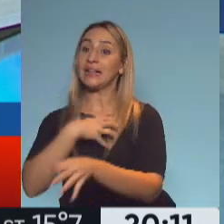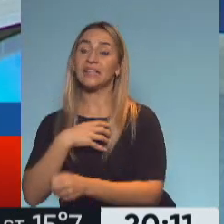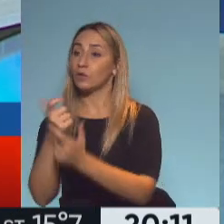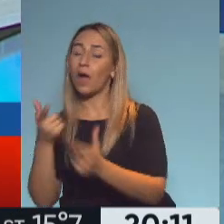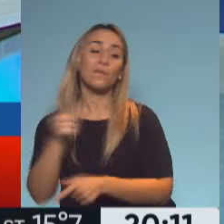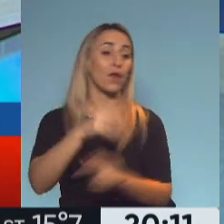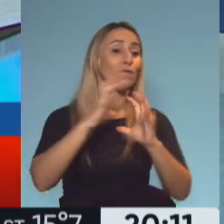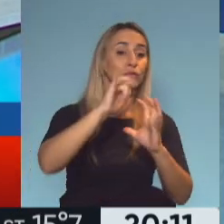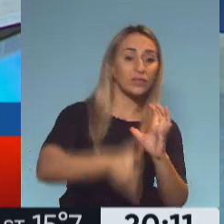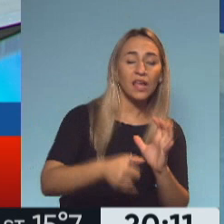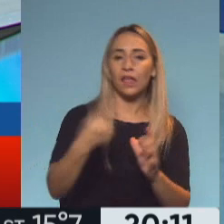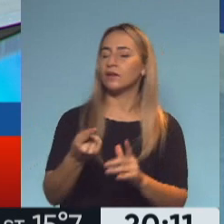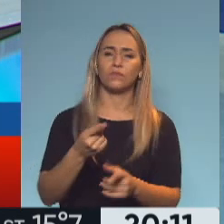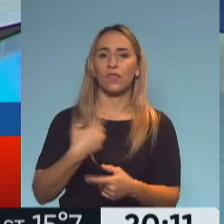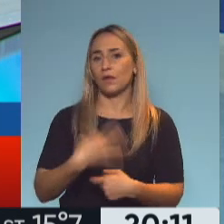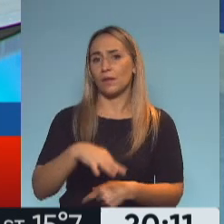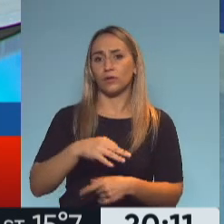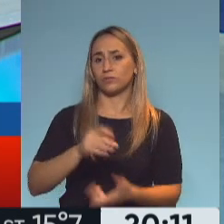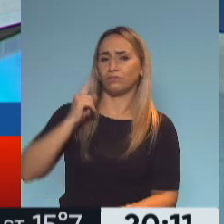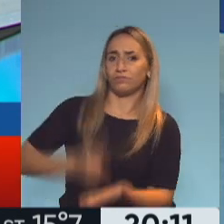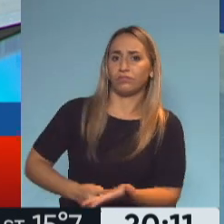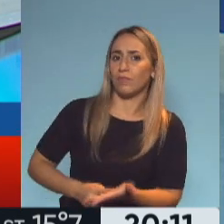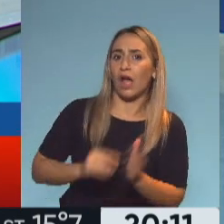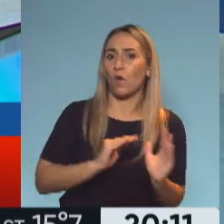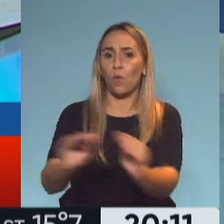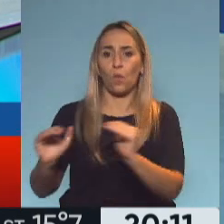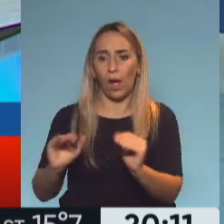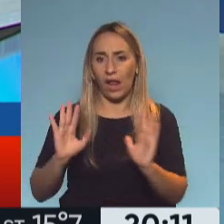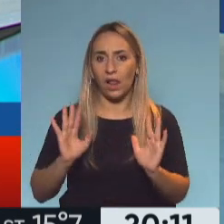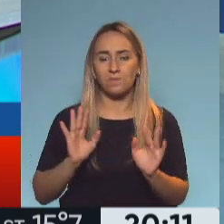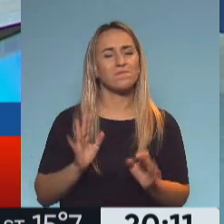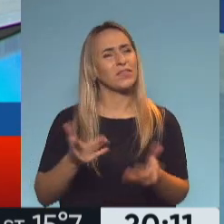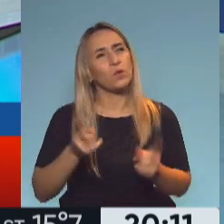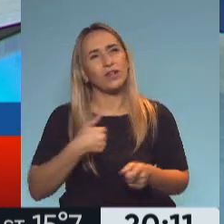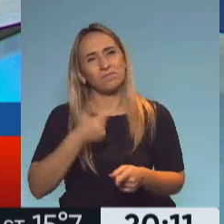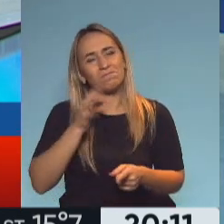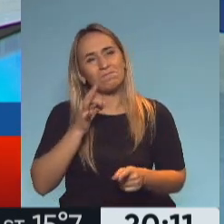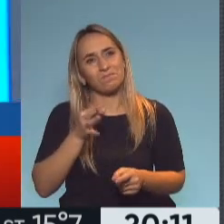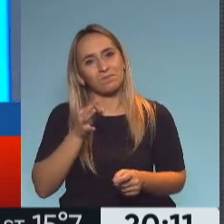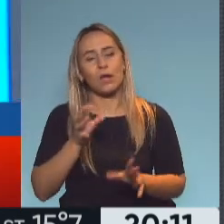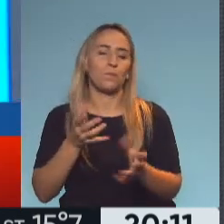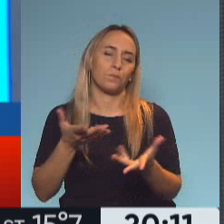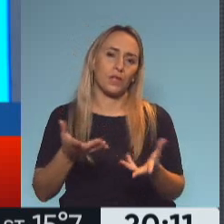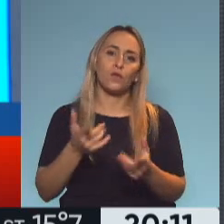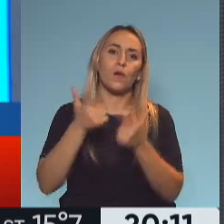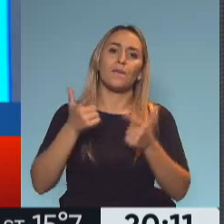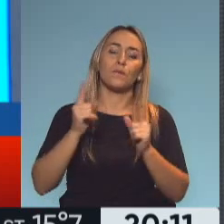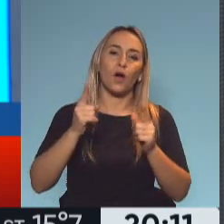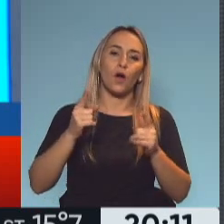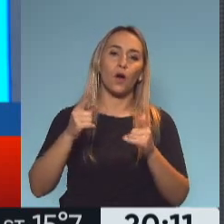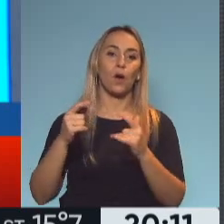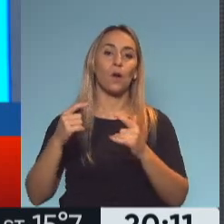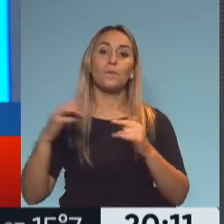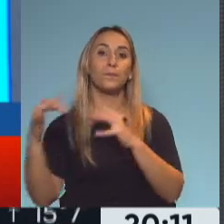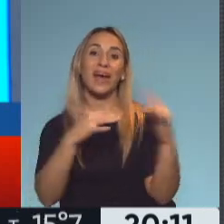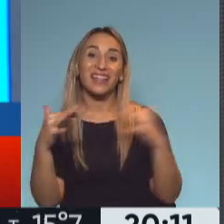tiene que ser en serio para todos. Después lo tocaremos con Pablo Tiburci. Entiendo que no hay tanta... Bueno, está visto que no hay propagación del virus mientras se